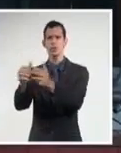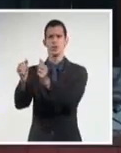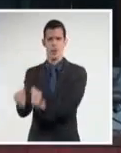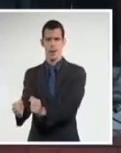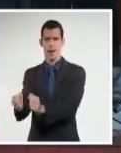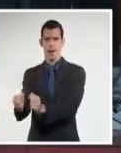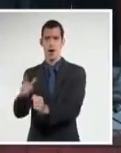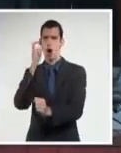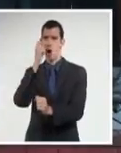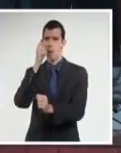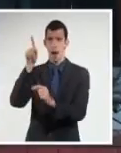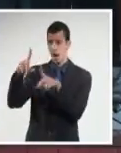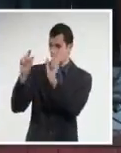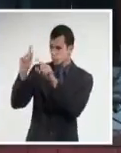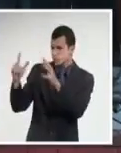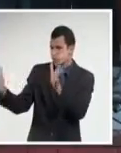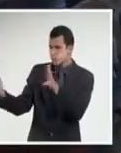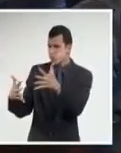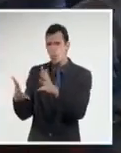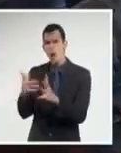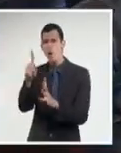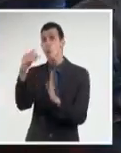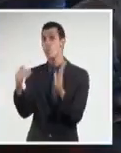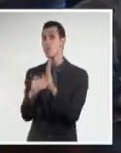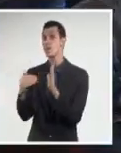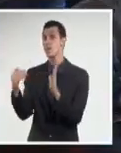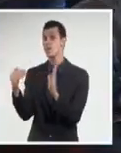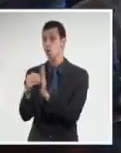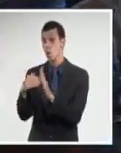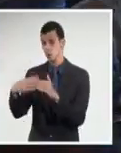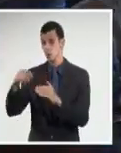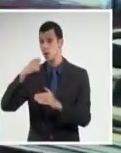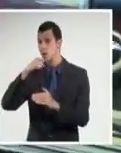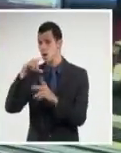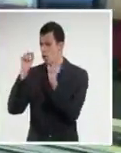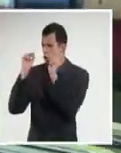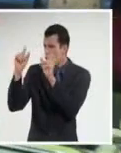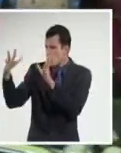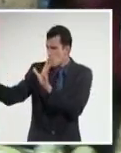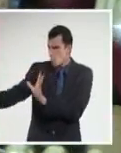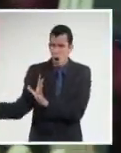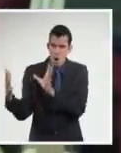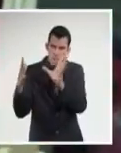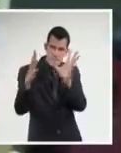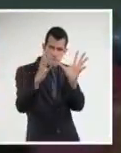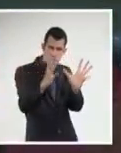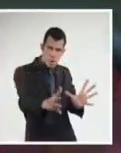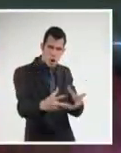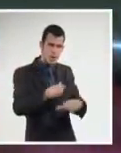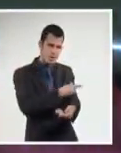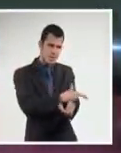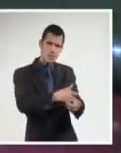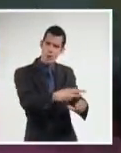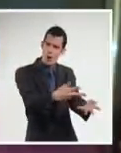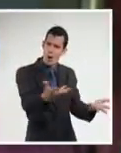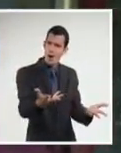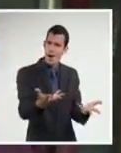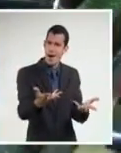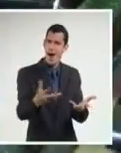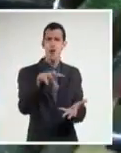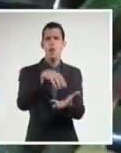carga solidaria estimada en un millón de dólares junto a los insumos médicos estaban los instrumentos musicales que donó al conservatorio amadeo